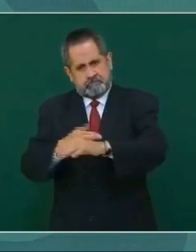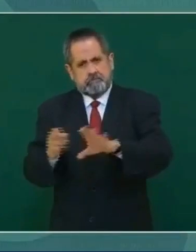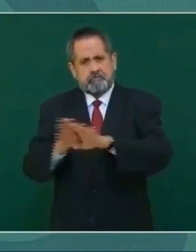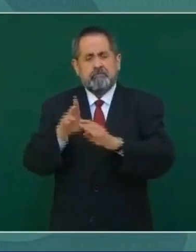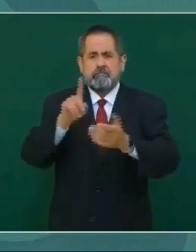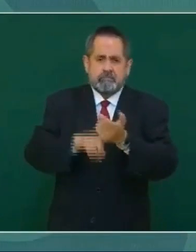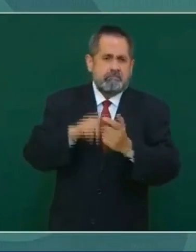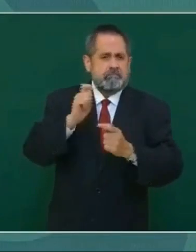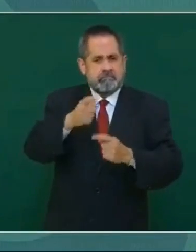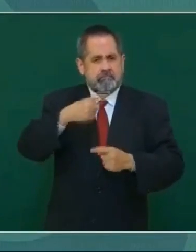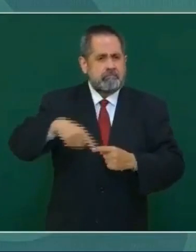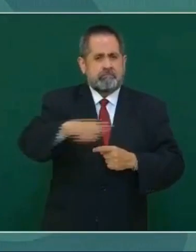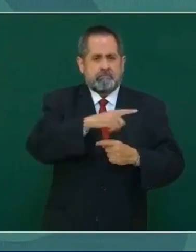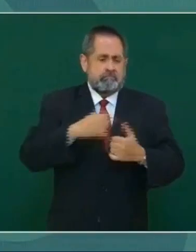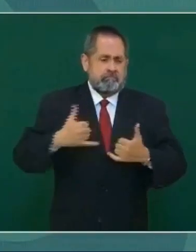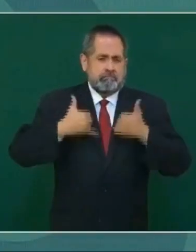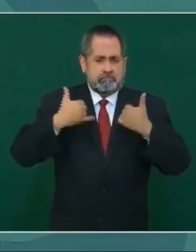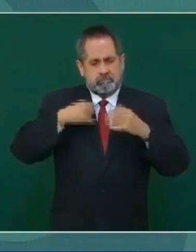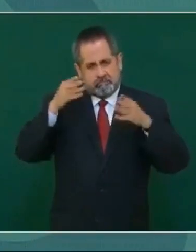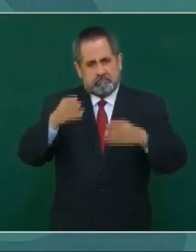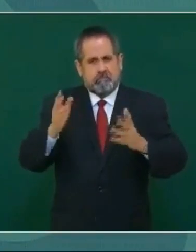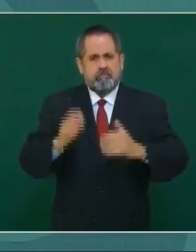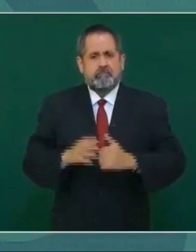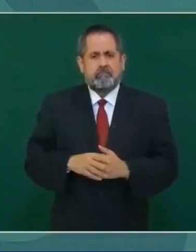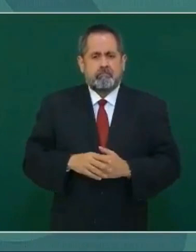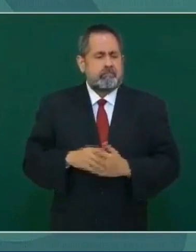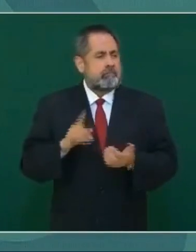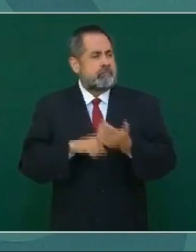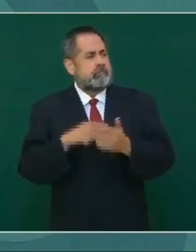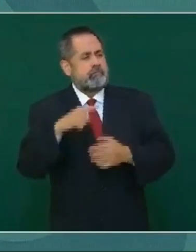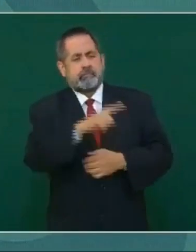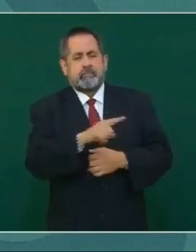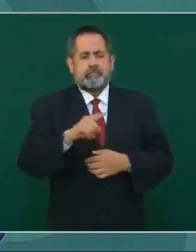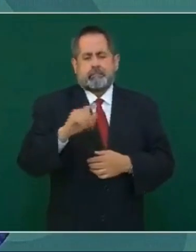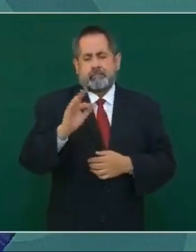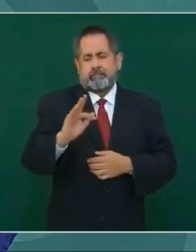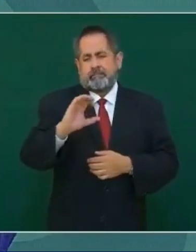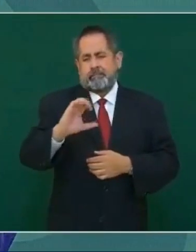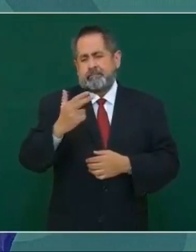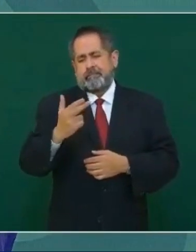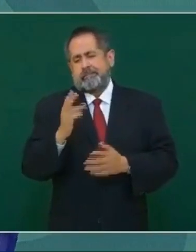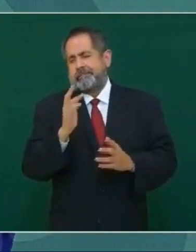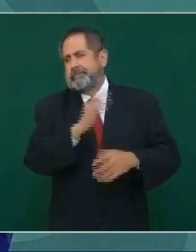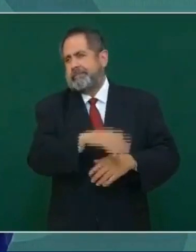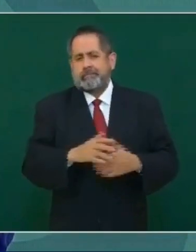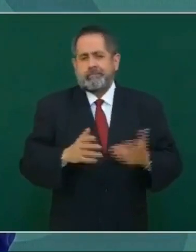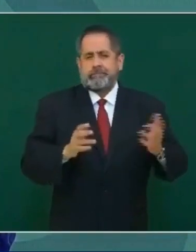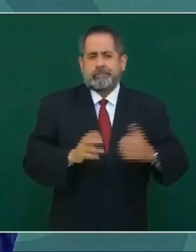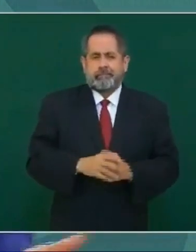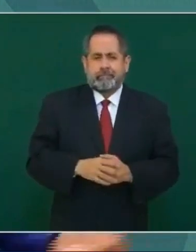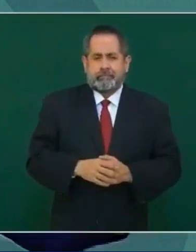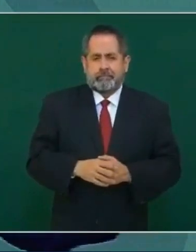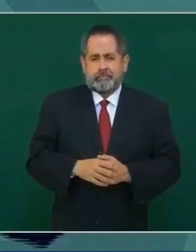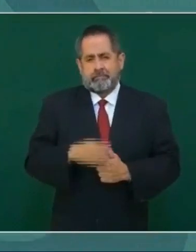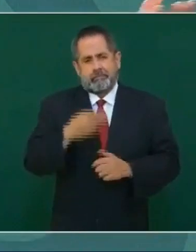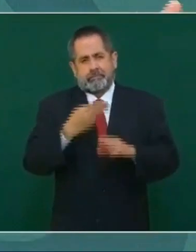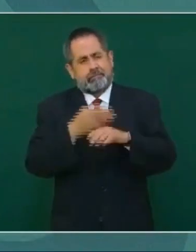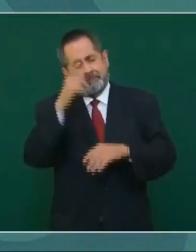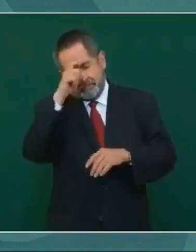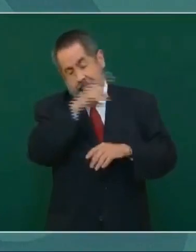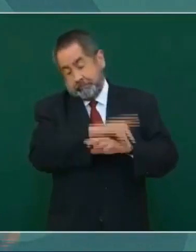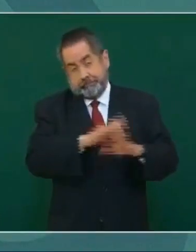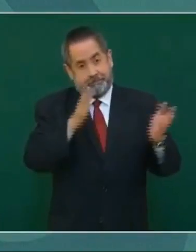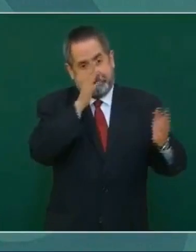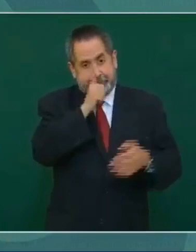los jóvenes. Ya, pues lo de Calderón ya fue está 2012. muy difícil, ¿no? Ya